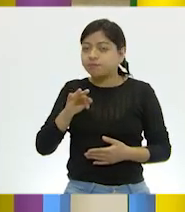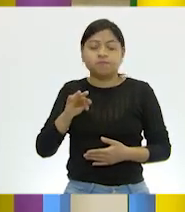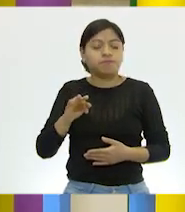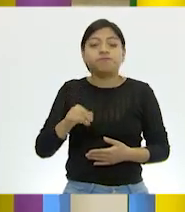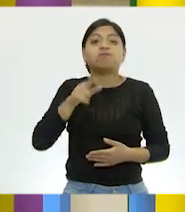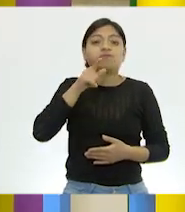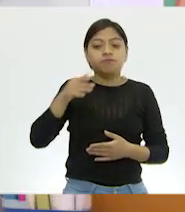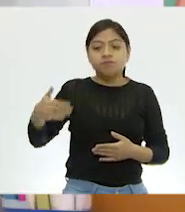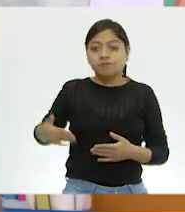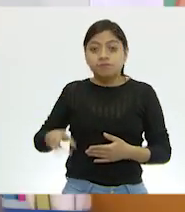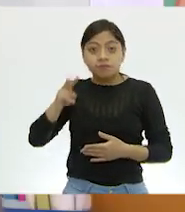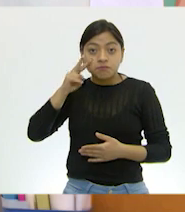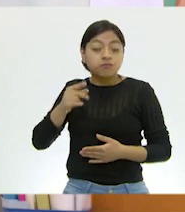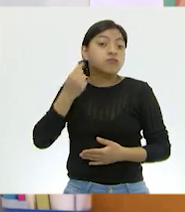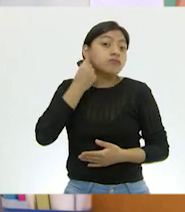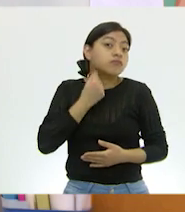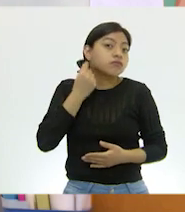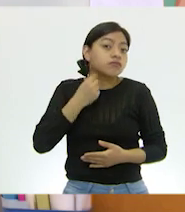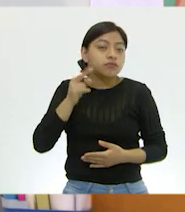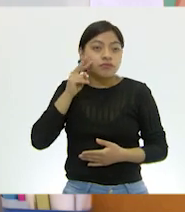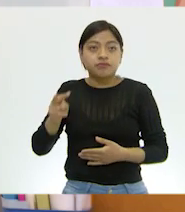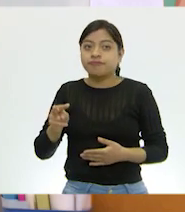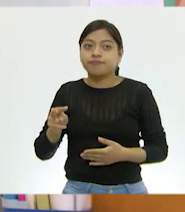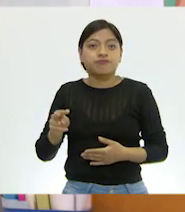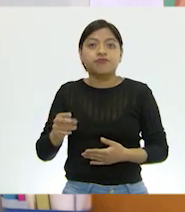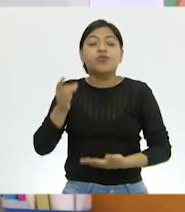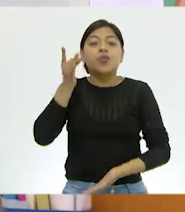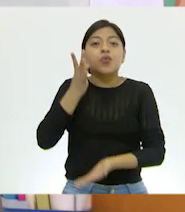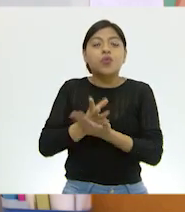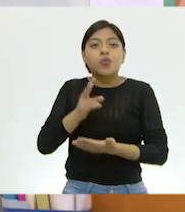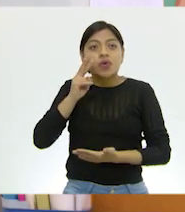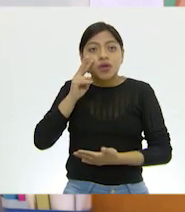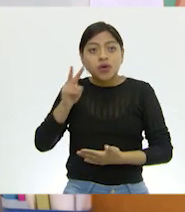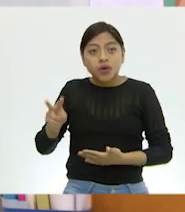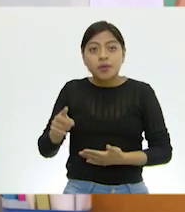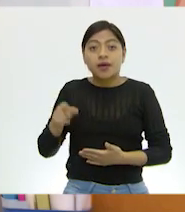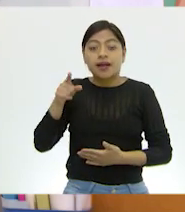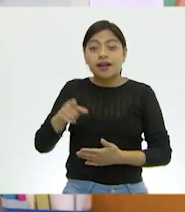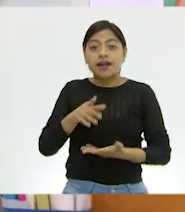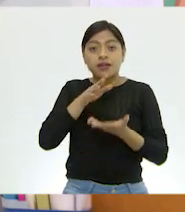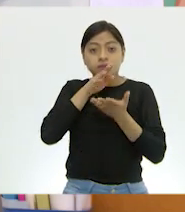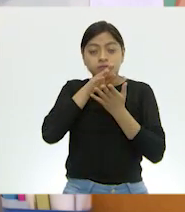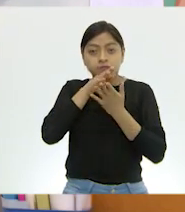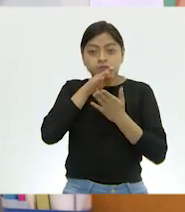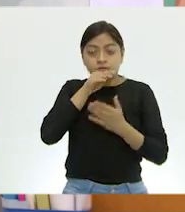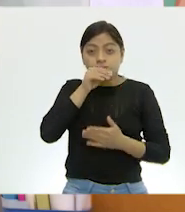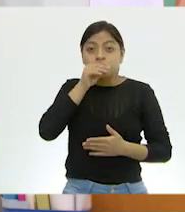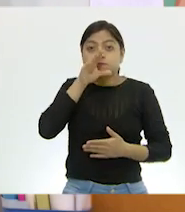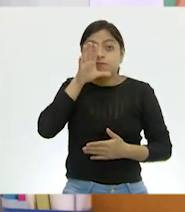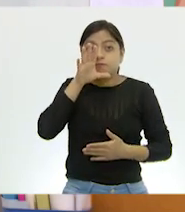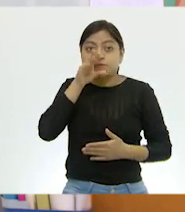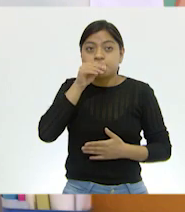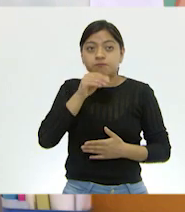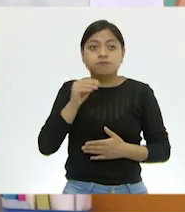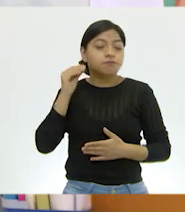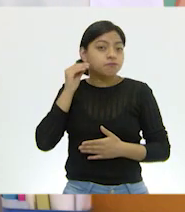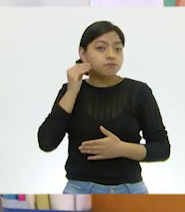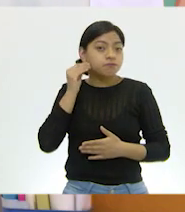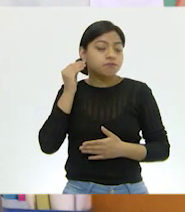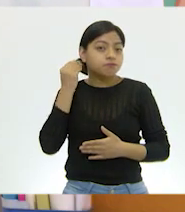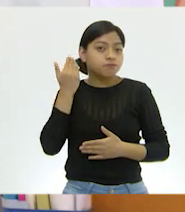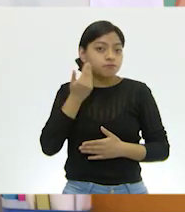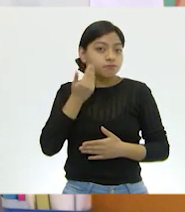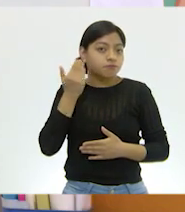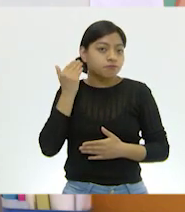cuando tú veas un pez no veas las branquias, sino que solo veas que cada vez que abren la boca se abre el opérculo.